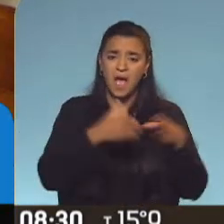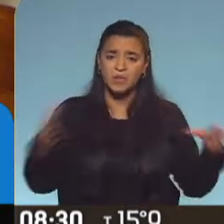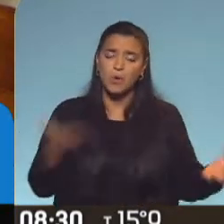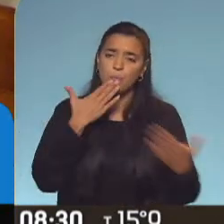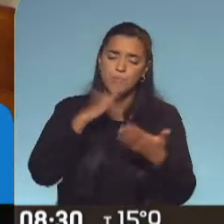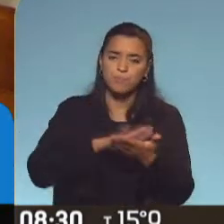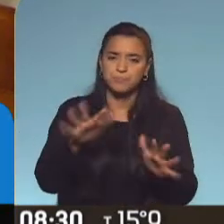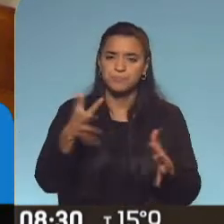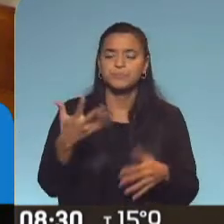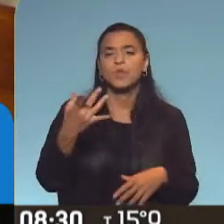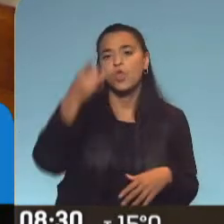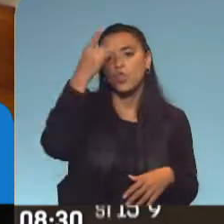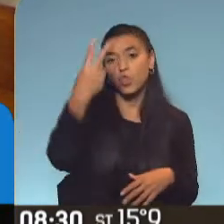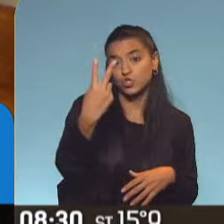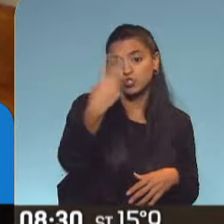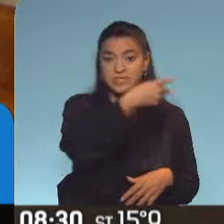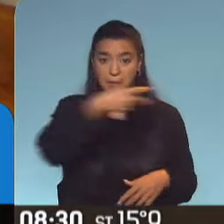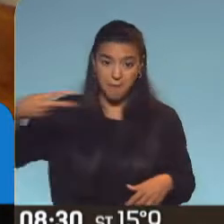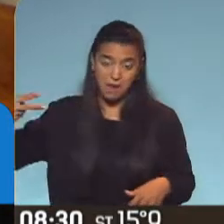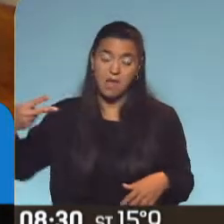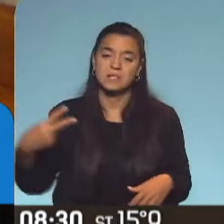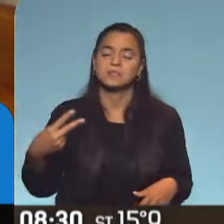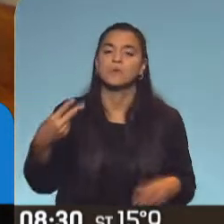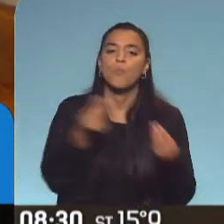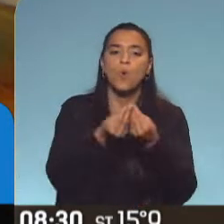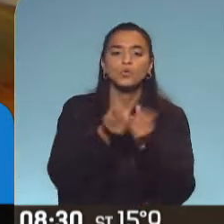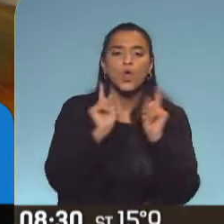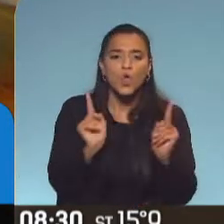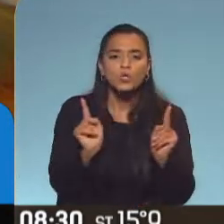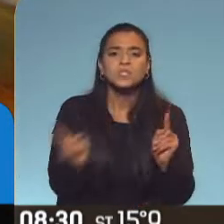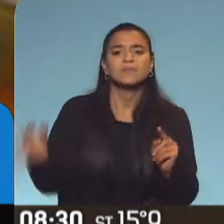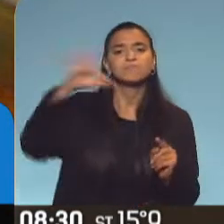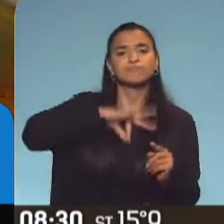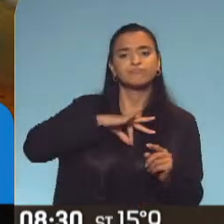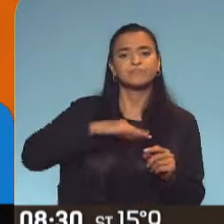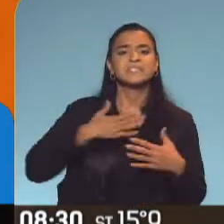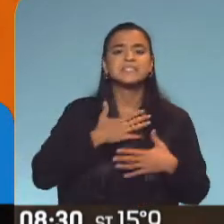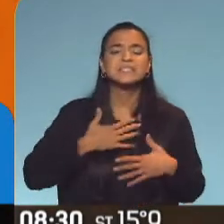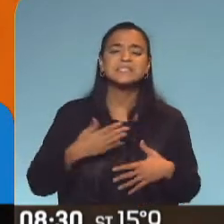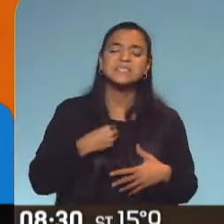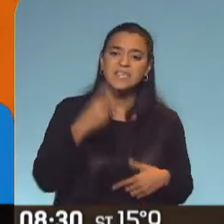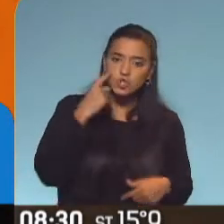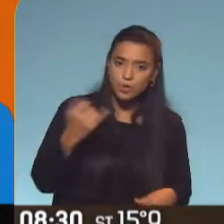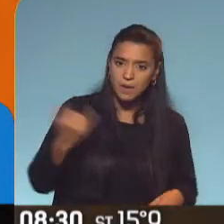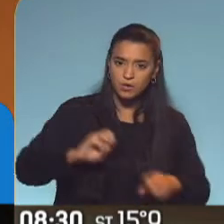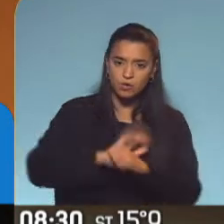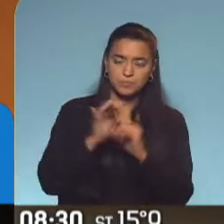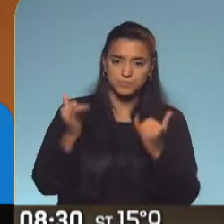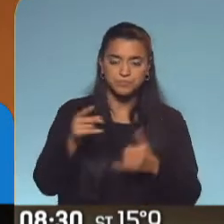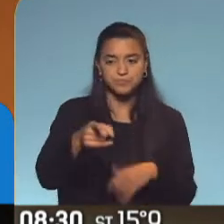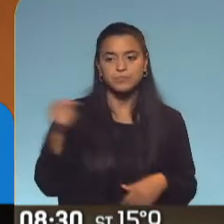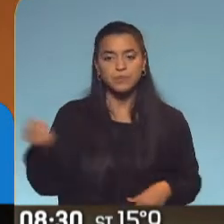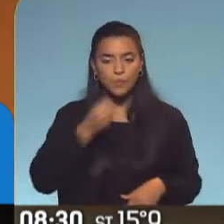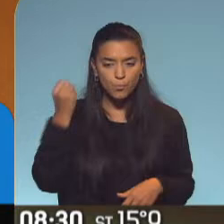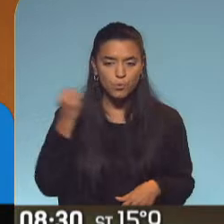por lo menos comenzadas las clases 2 semanas, muchos docentes que habían tenido síntomas ya de coronavirus. Ahí es